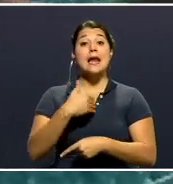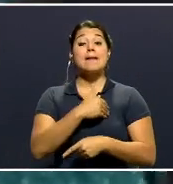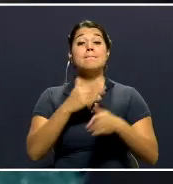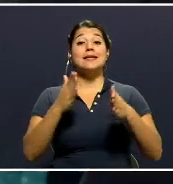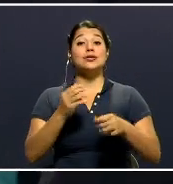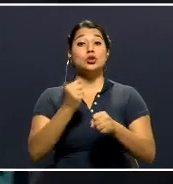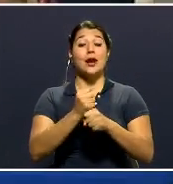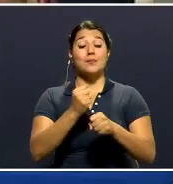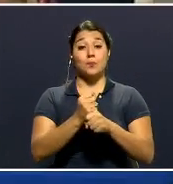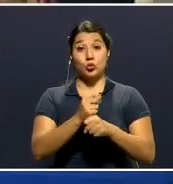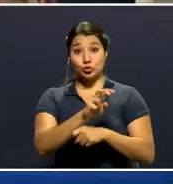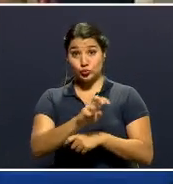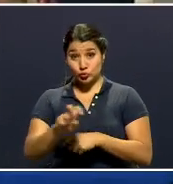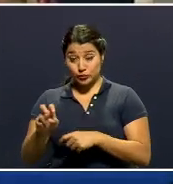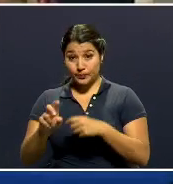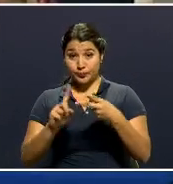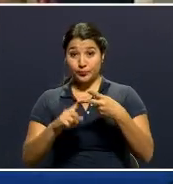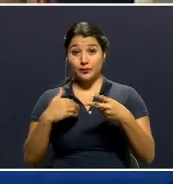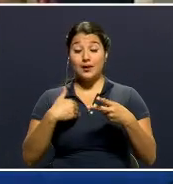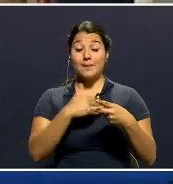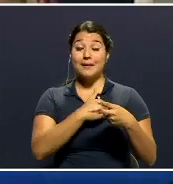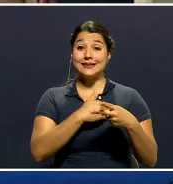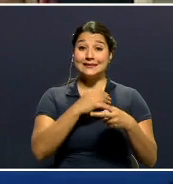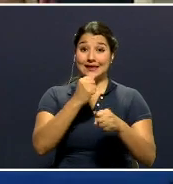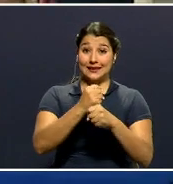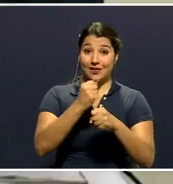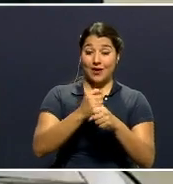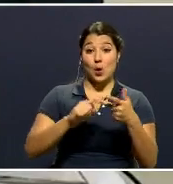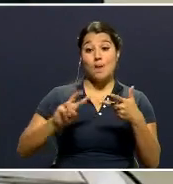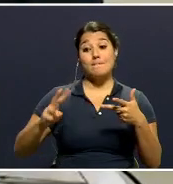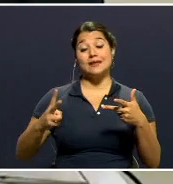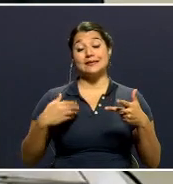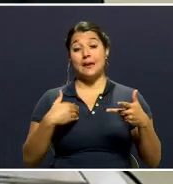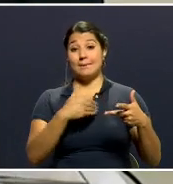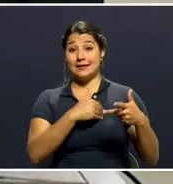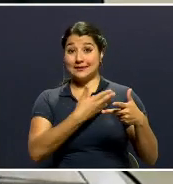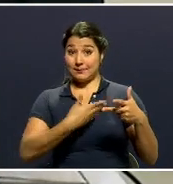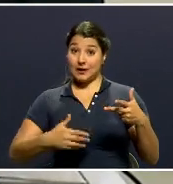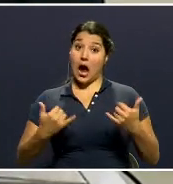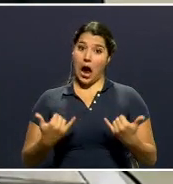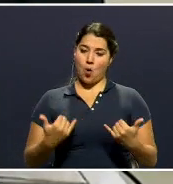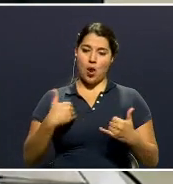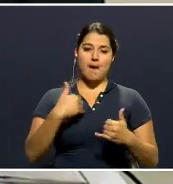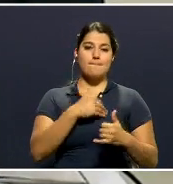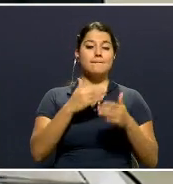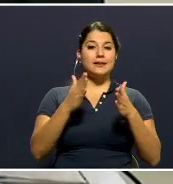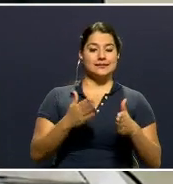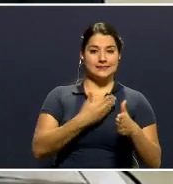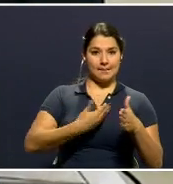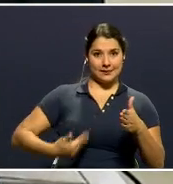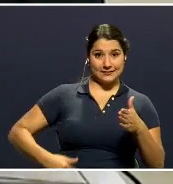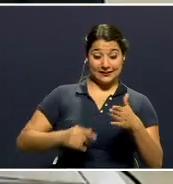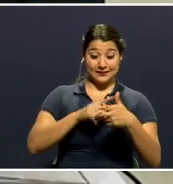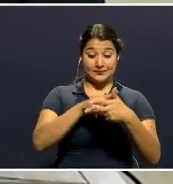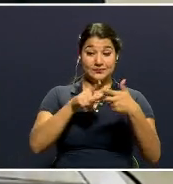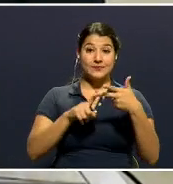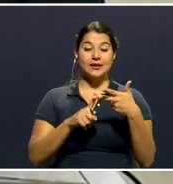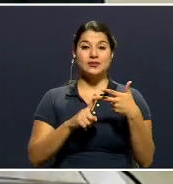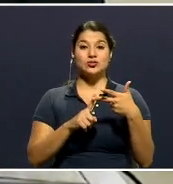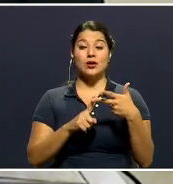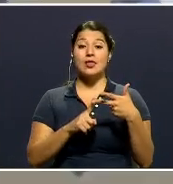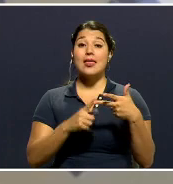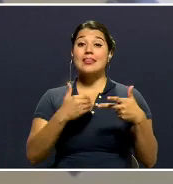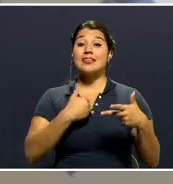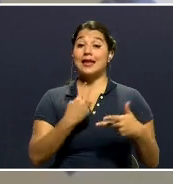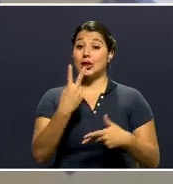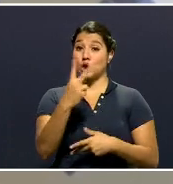Transportes como la ministra de Trabajo, Seguridad Social y la viceministra de la Presidencia, que ahora será la ministra de la Presidencia de manera interina,